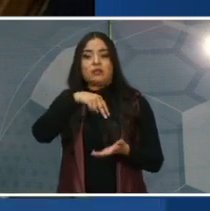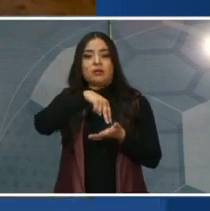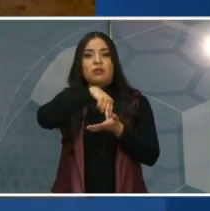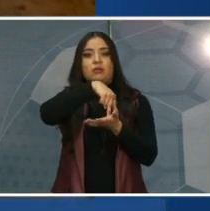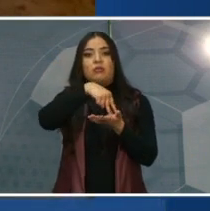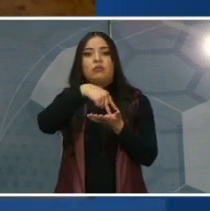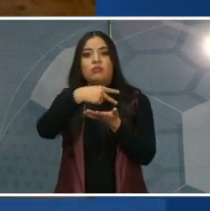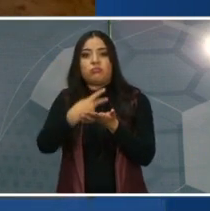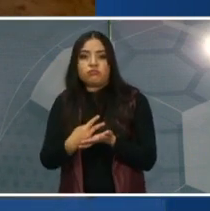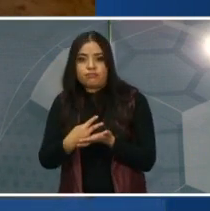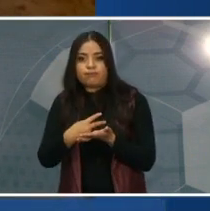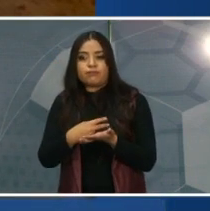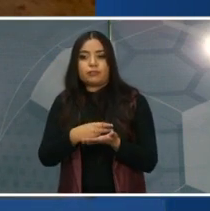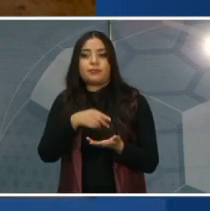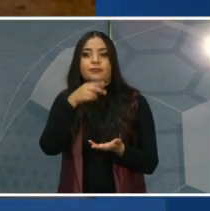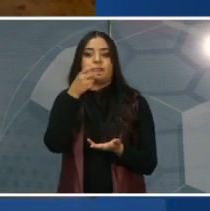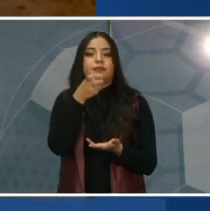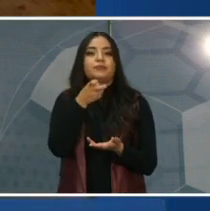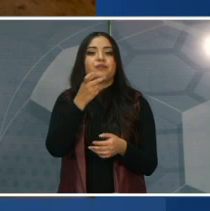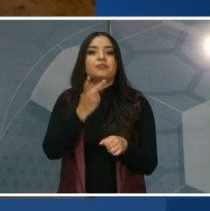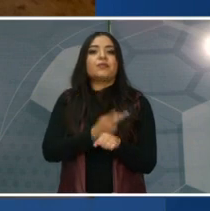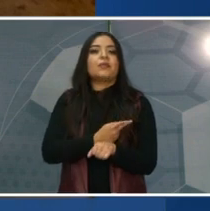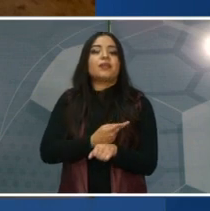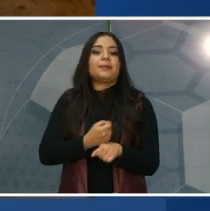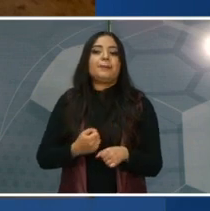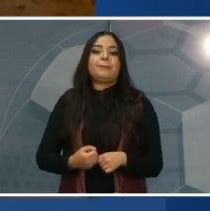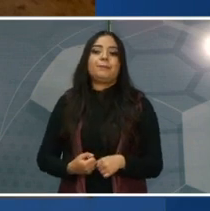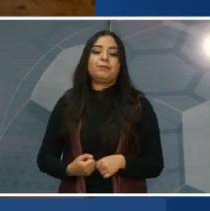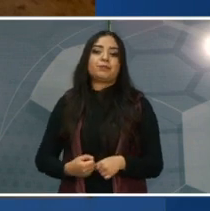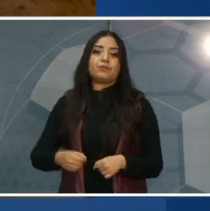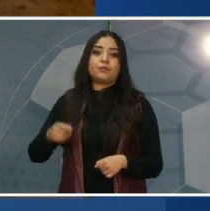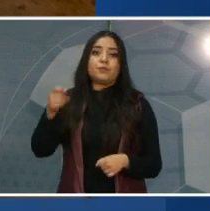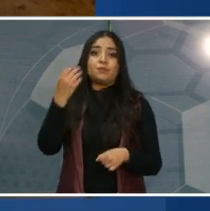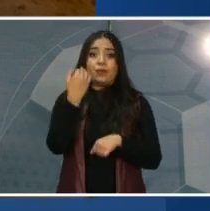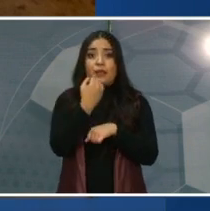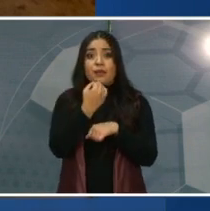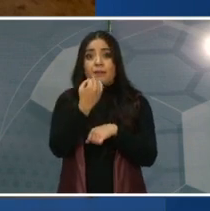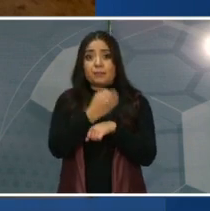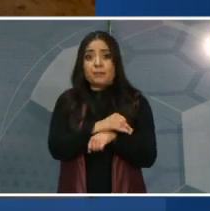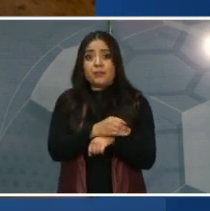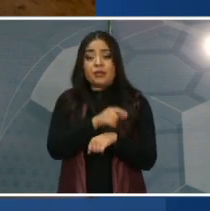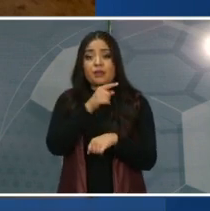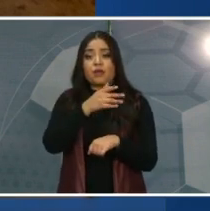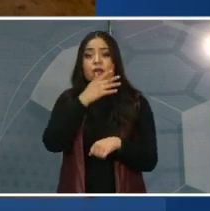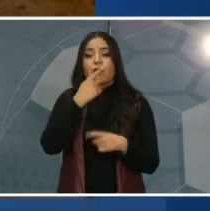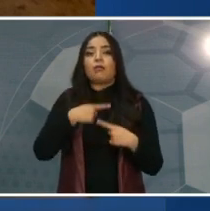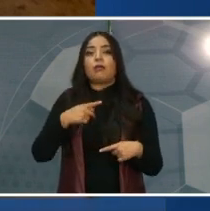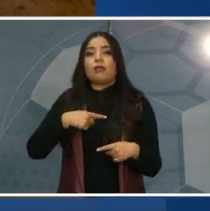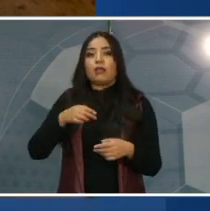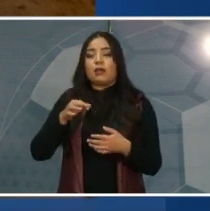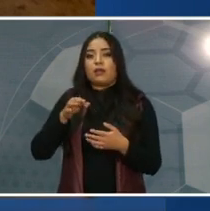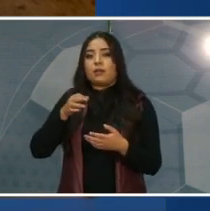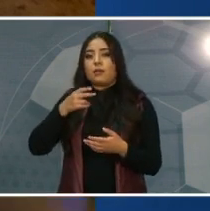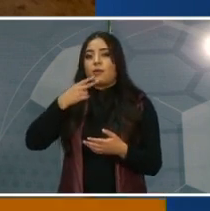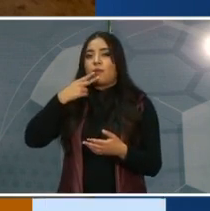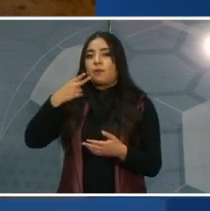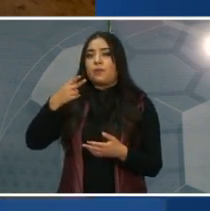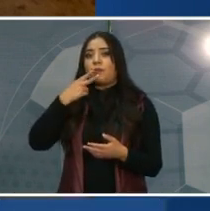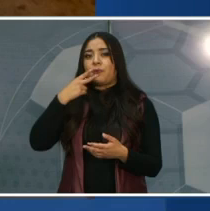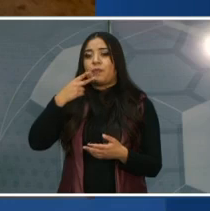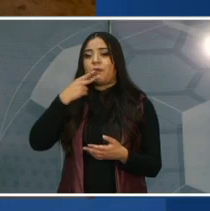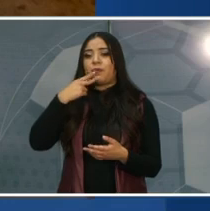situación ocasionó que pues mientras se encontraba fumando pues el 90% de su cuerpo